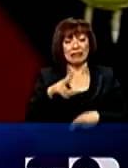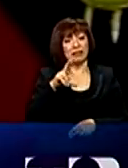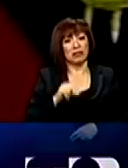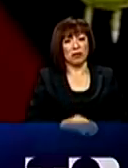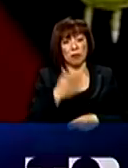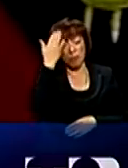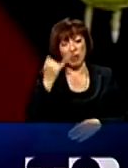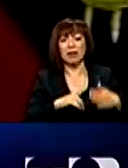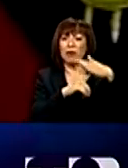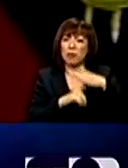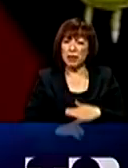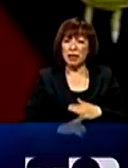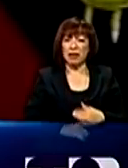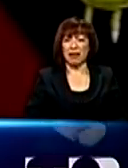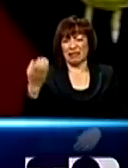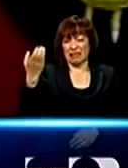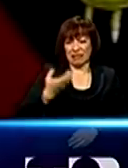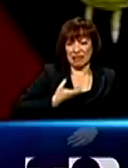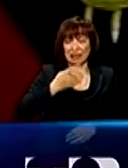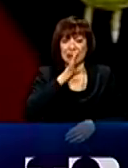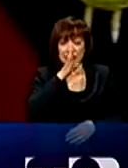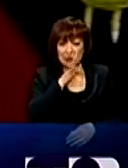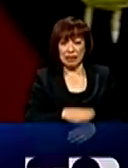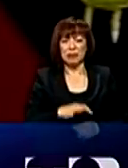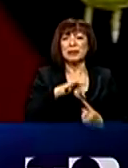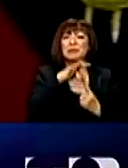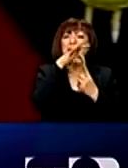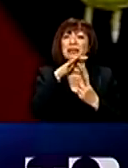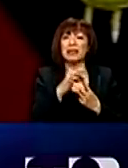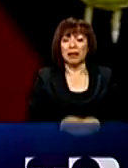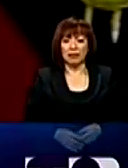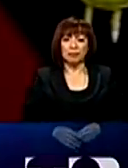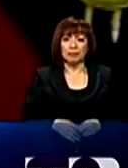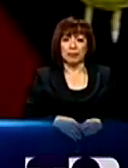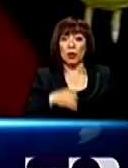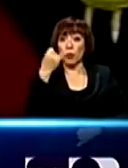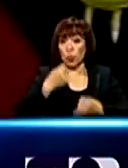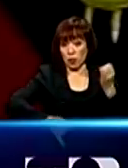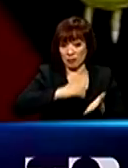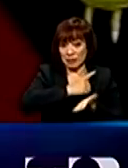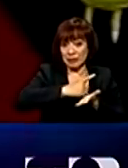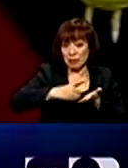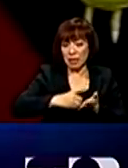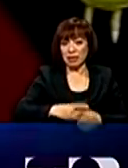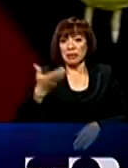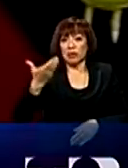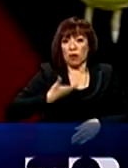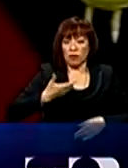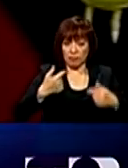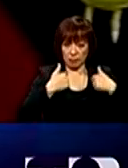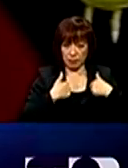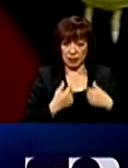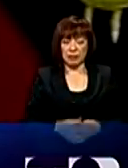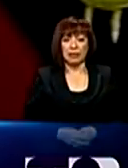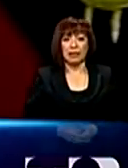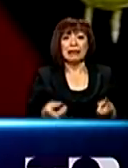humillar, tanto insulto recibido, en especial a lo largo de las últimas semanas, no solo contra mí, sino contra lo